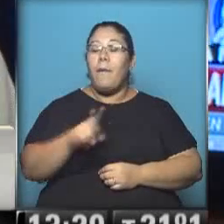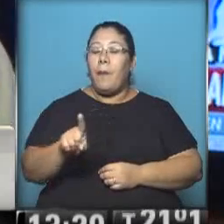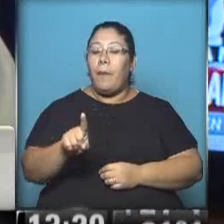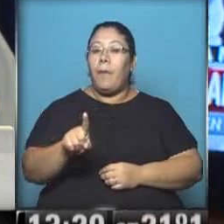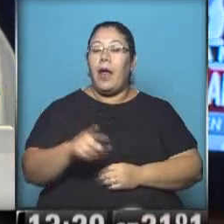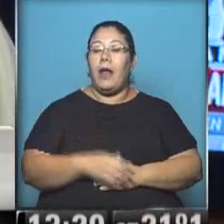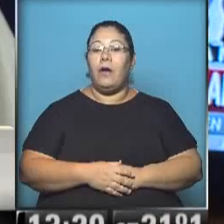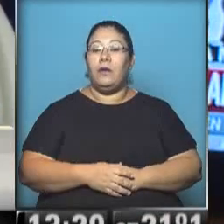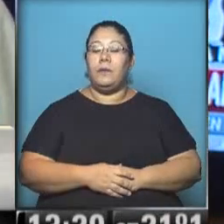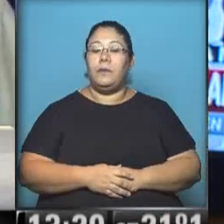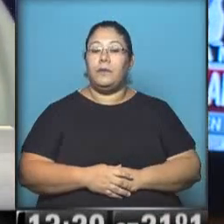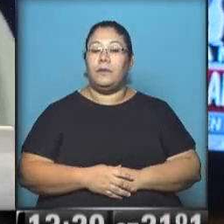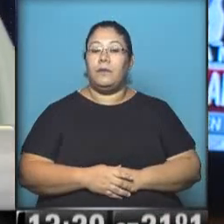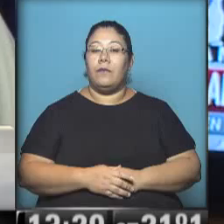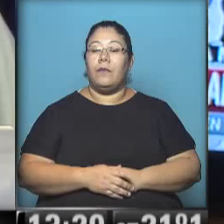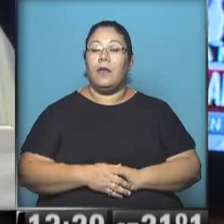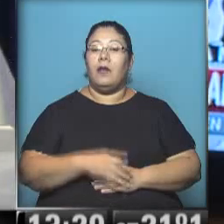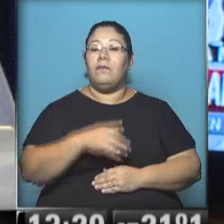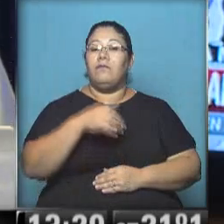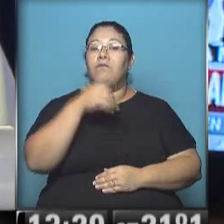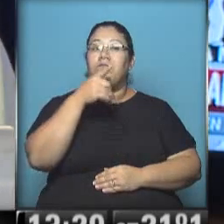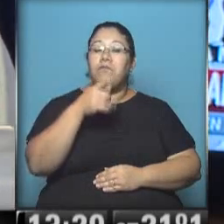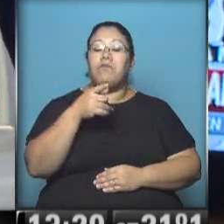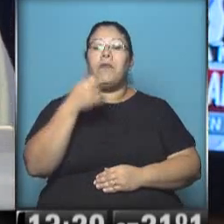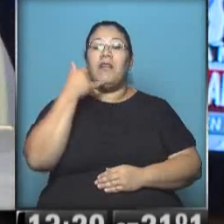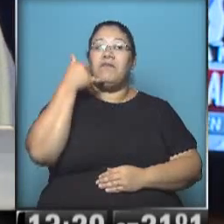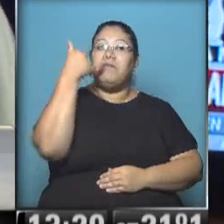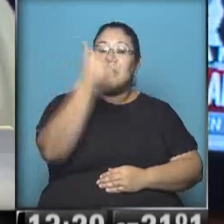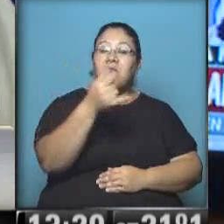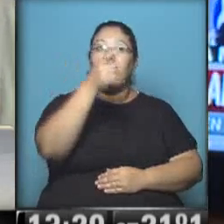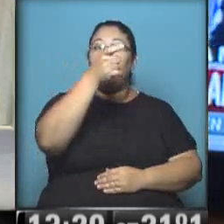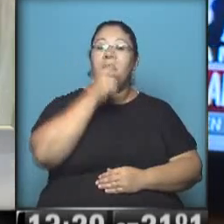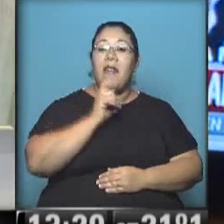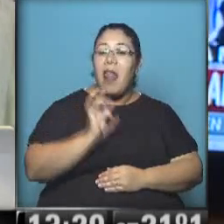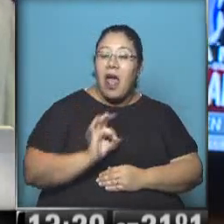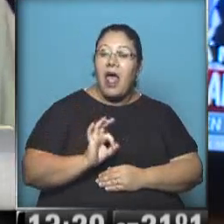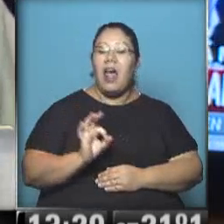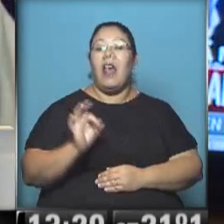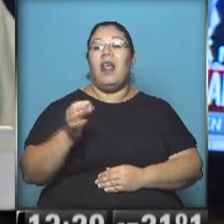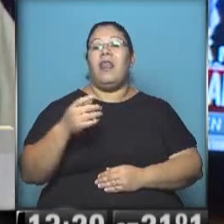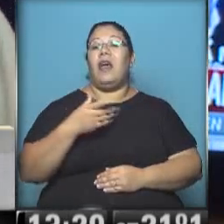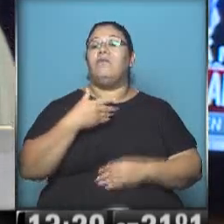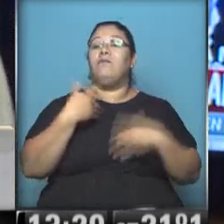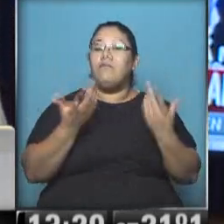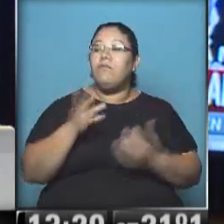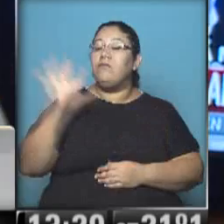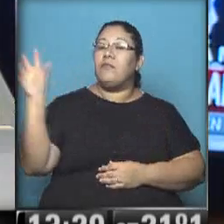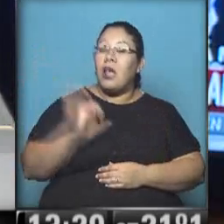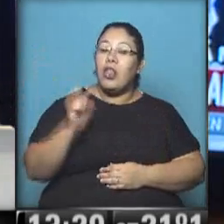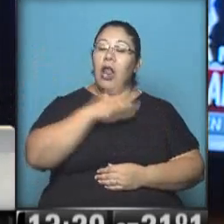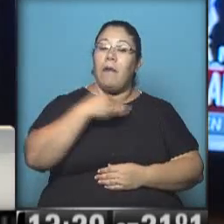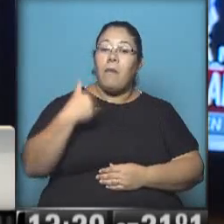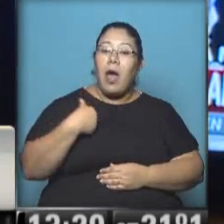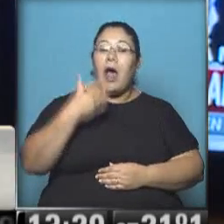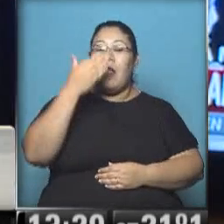que no, ya lo llamaron, no respondía, vino la mamá, no pudo abrir porque la llave estaba de adentro, forzaron la puerta, después quiso entrar al baño,